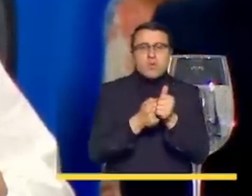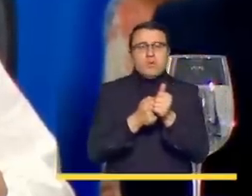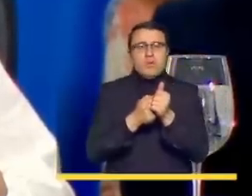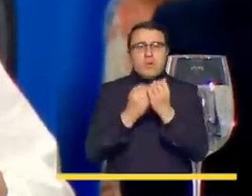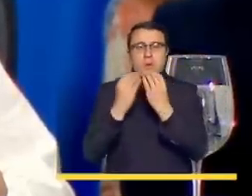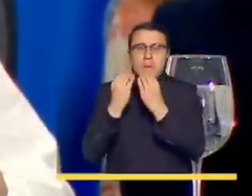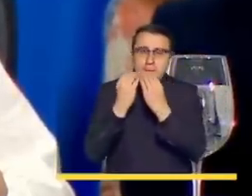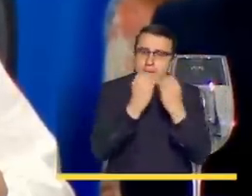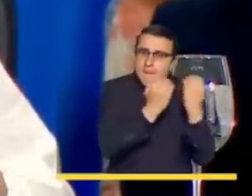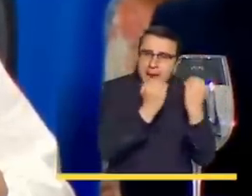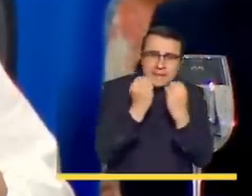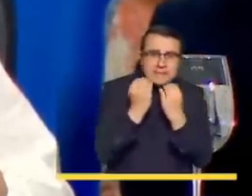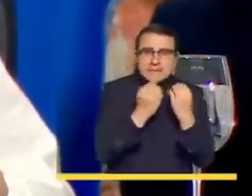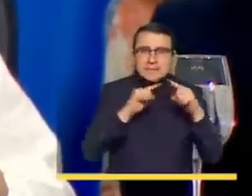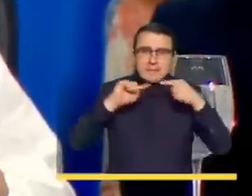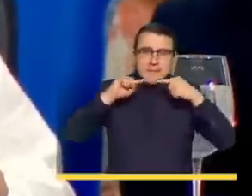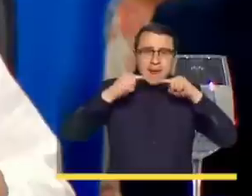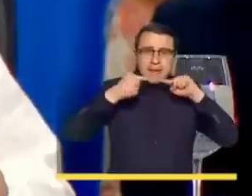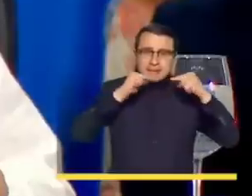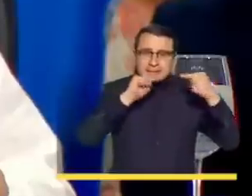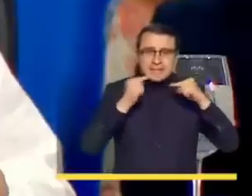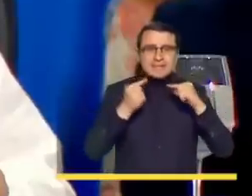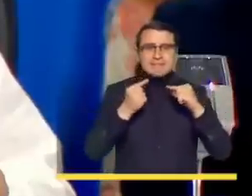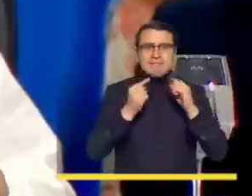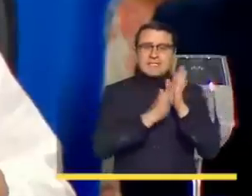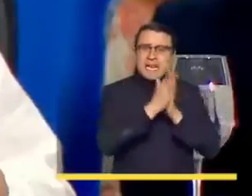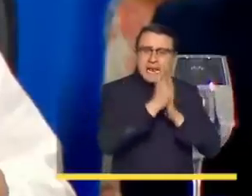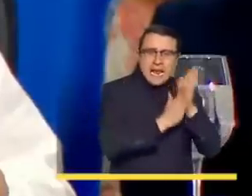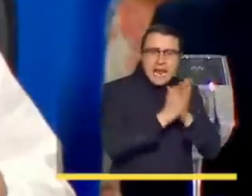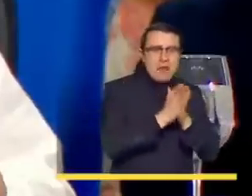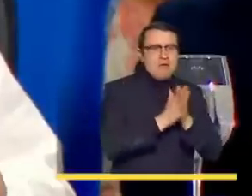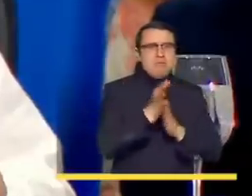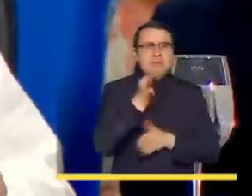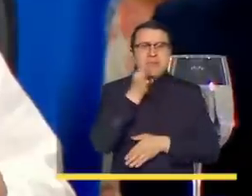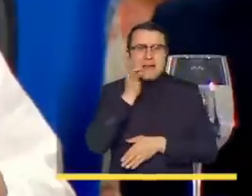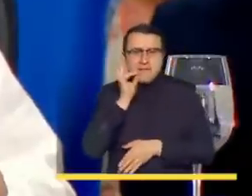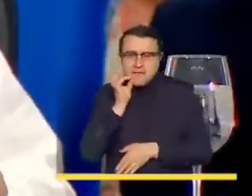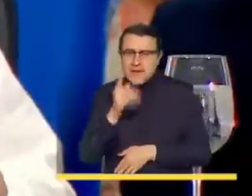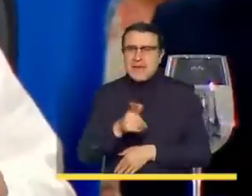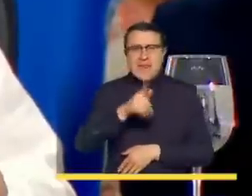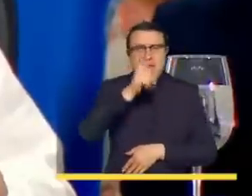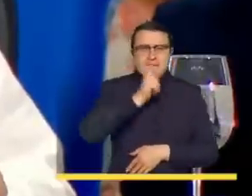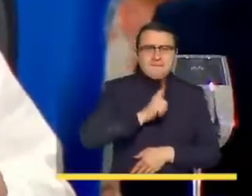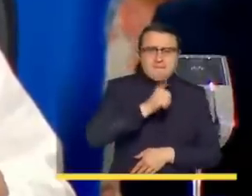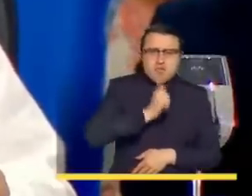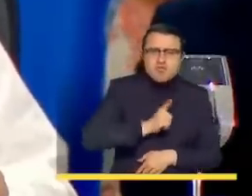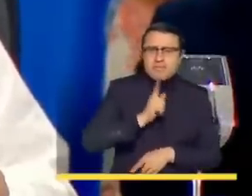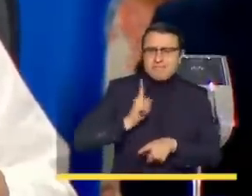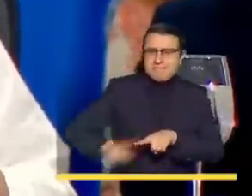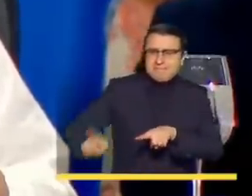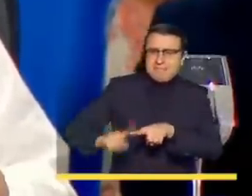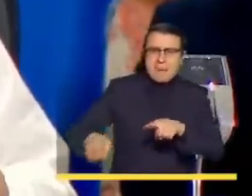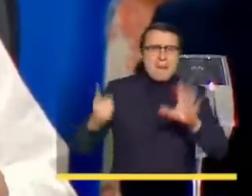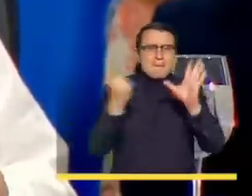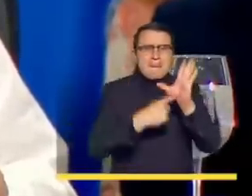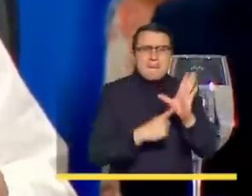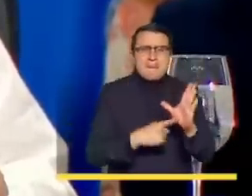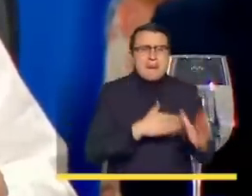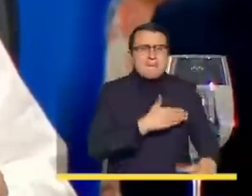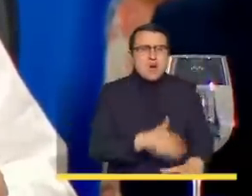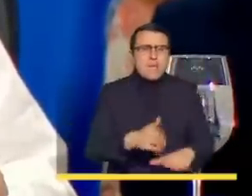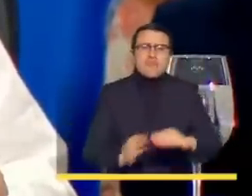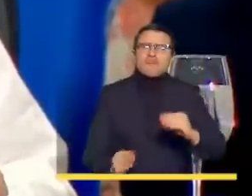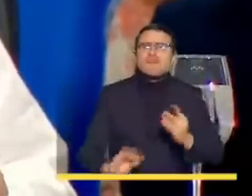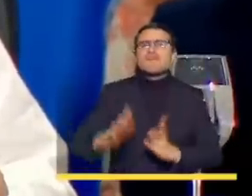frutales y miles de millones de árboles